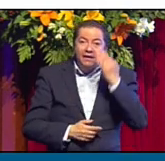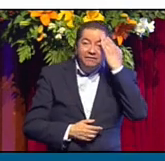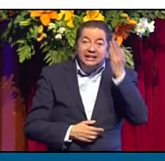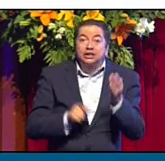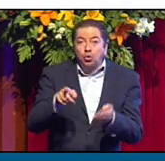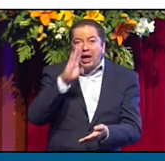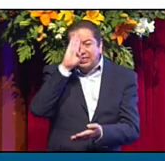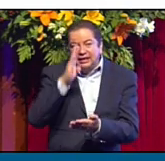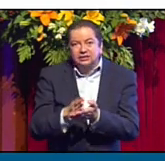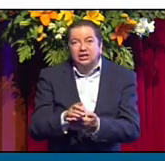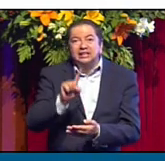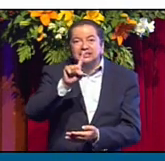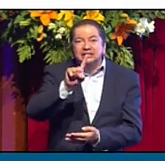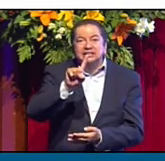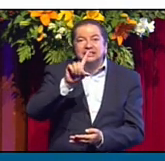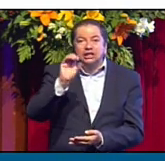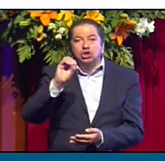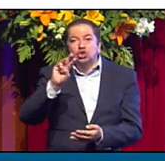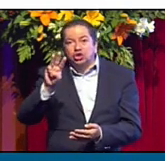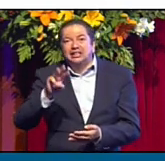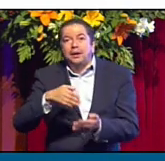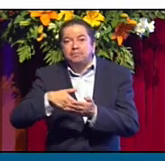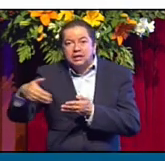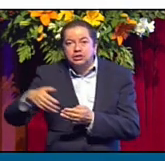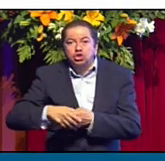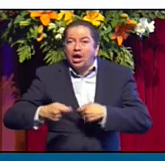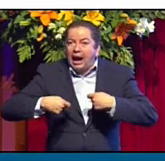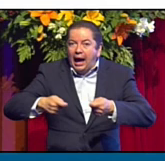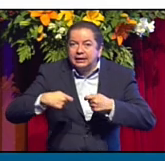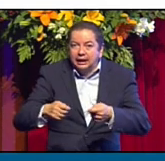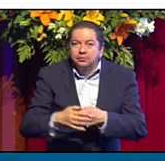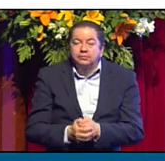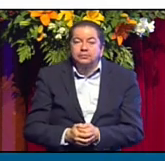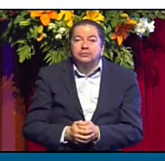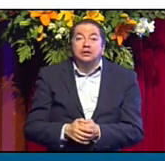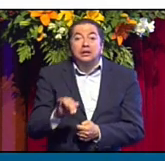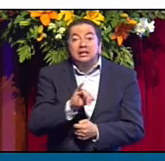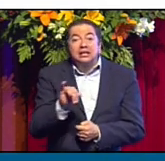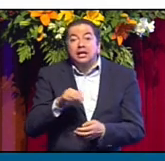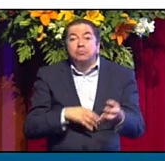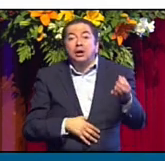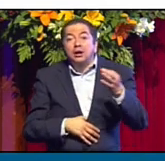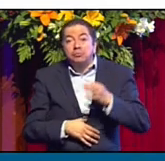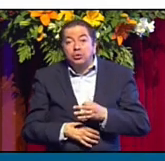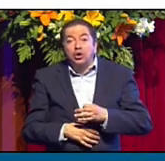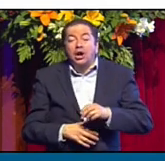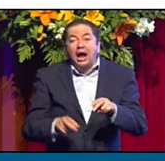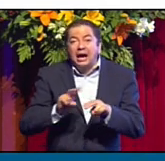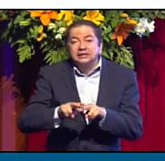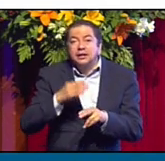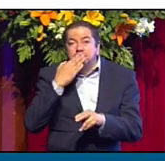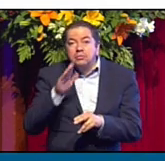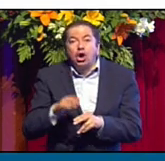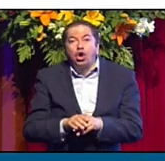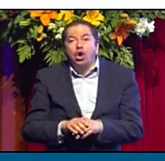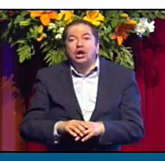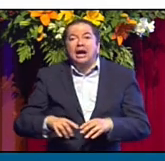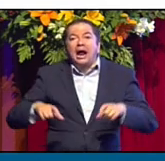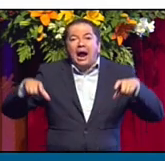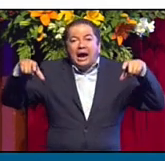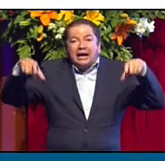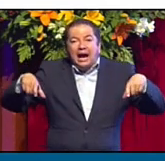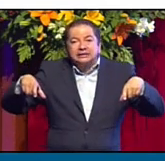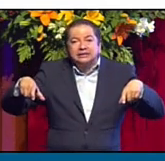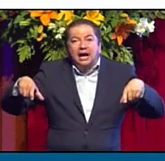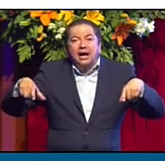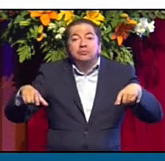decidieron. Son 103 millones de pesos los que se van a gastar en eso, me dicen. Y después me contaron que van a hacerle un mejoramiento a la cancha y